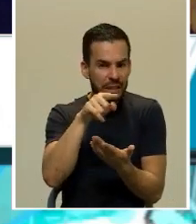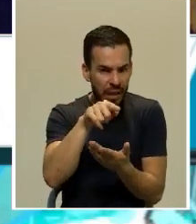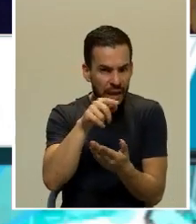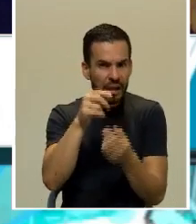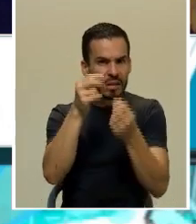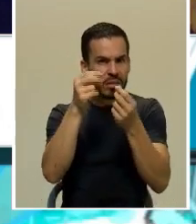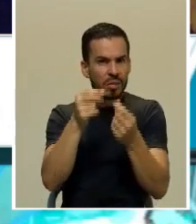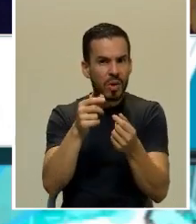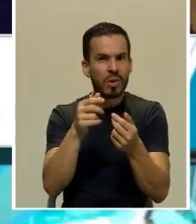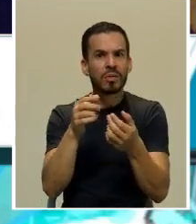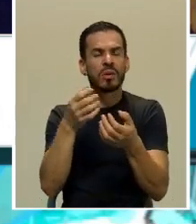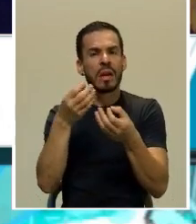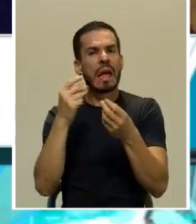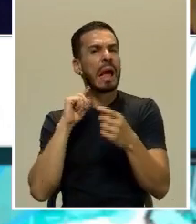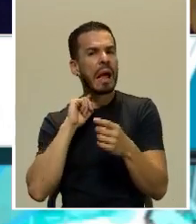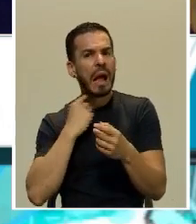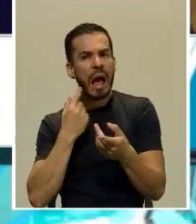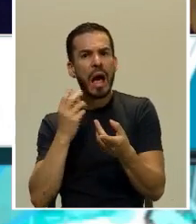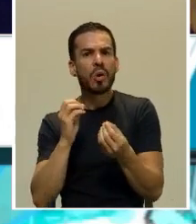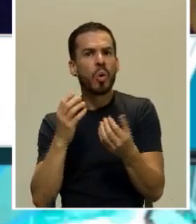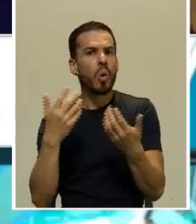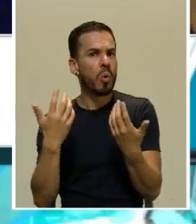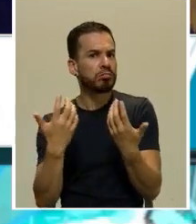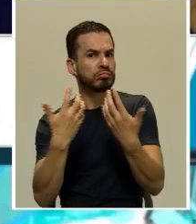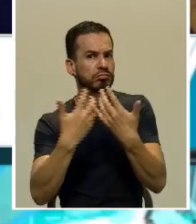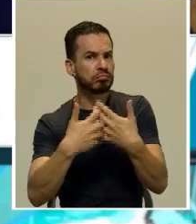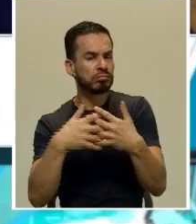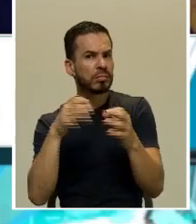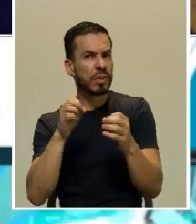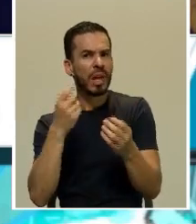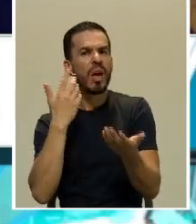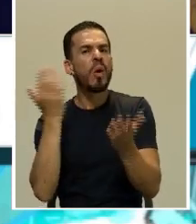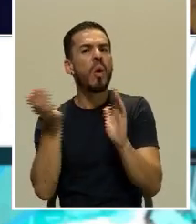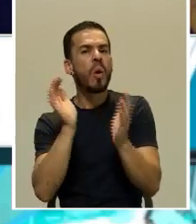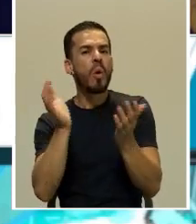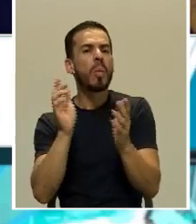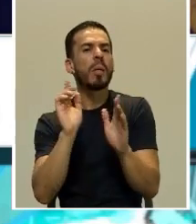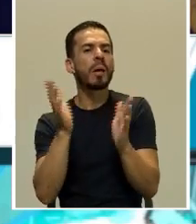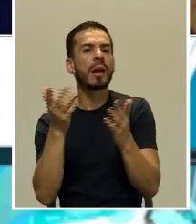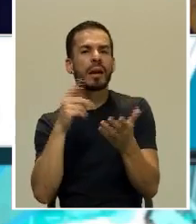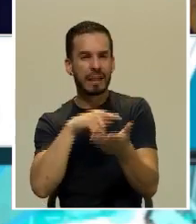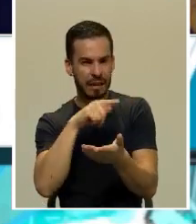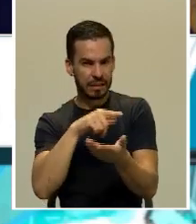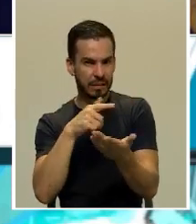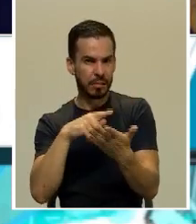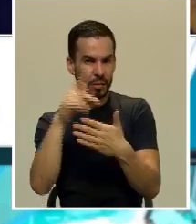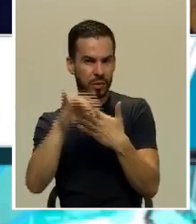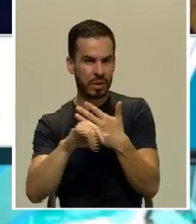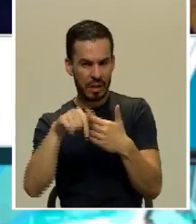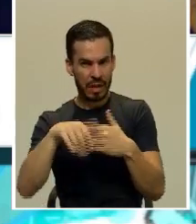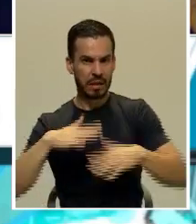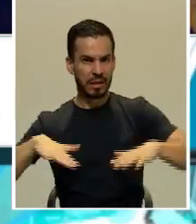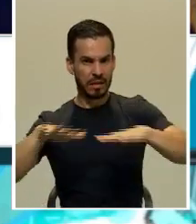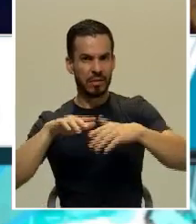monto es caro o adecuado? ¿Con qué obras similares podríamos comparar esta obra aquí en la región?